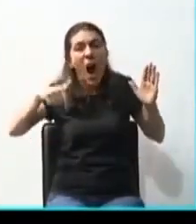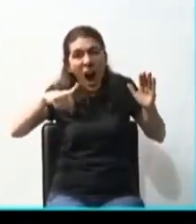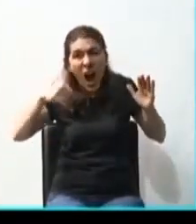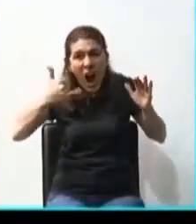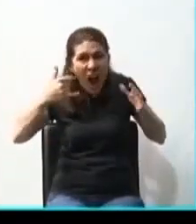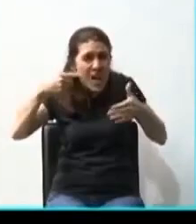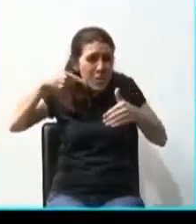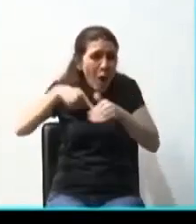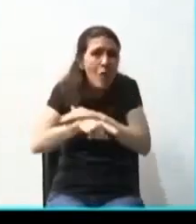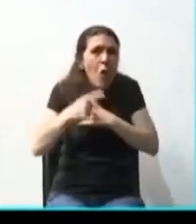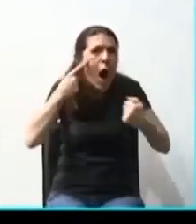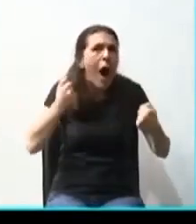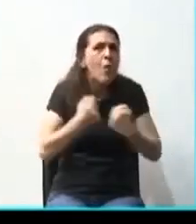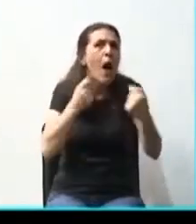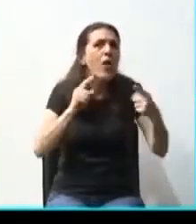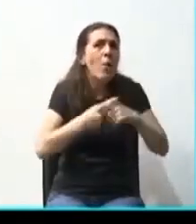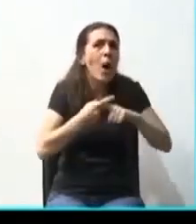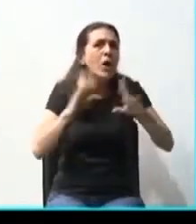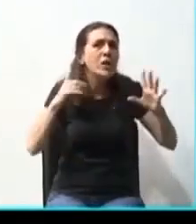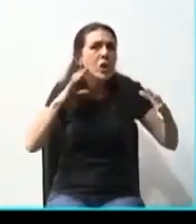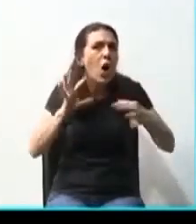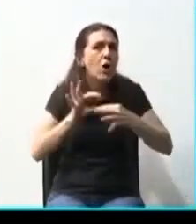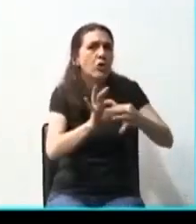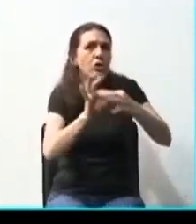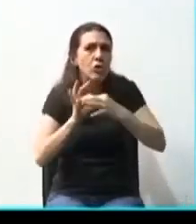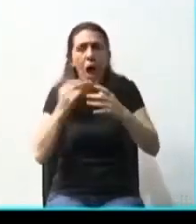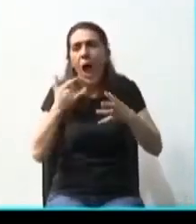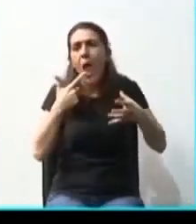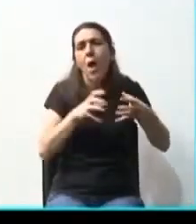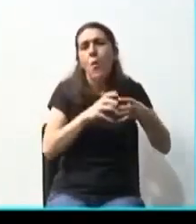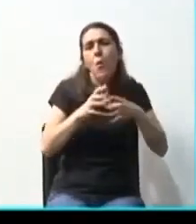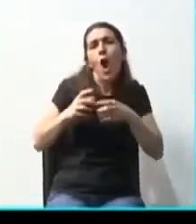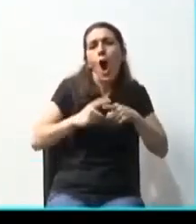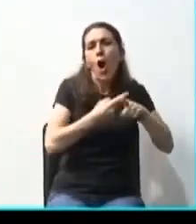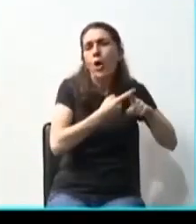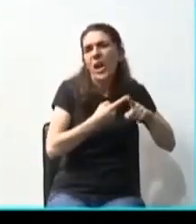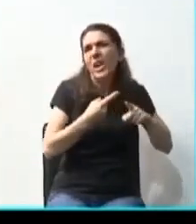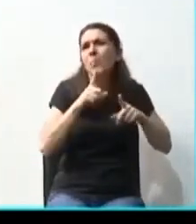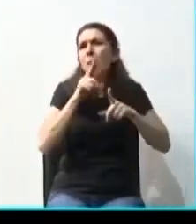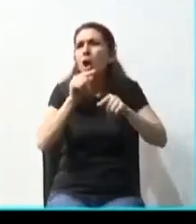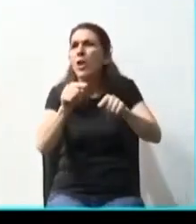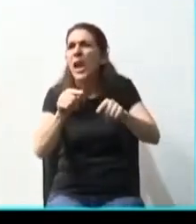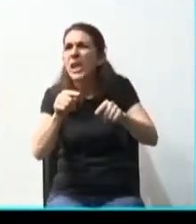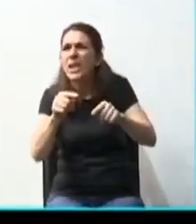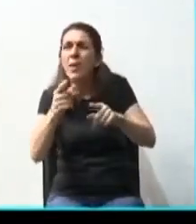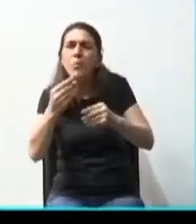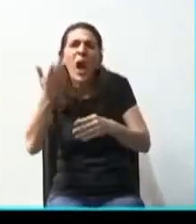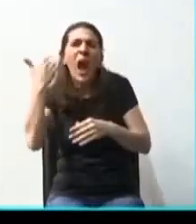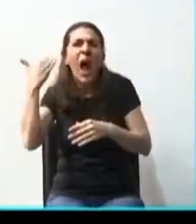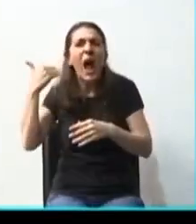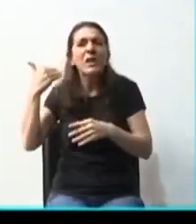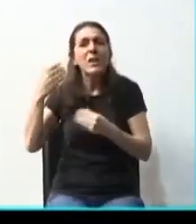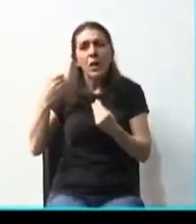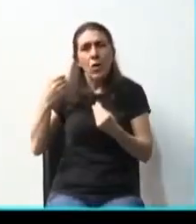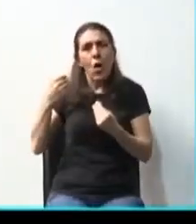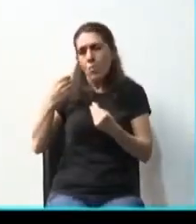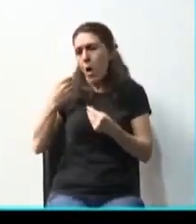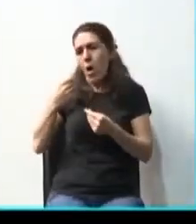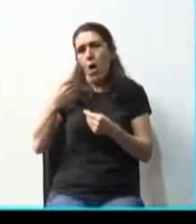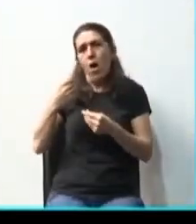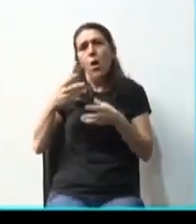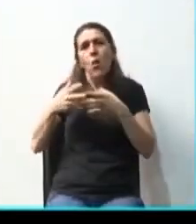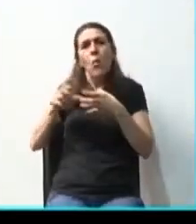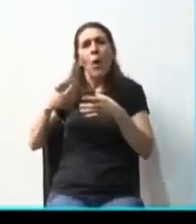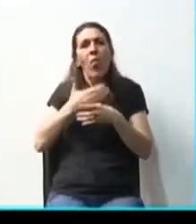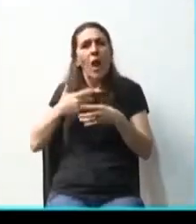políticos. Hemos escuchado bloques que se quejan porque no hay idoneidad, antes nombraban en los jueces con el oficialismo. Ahora